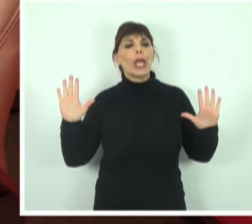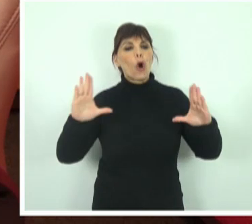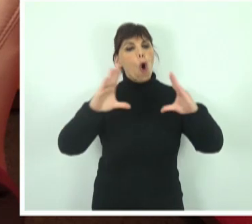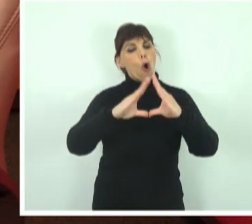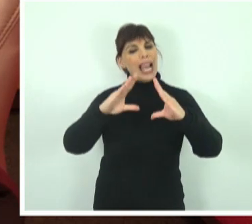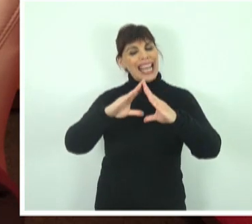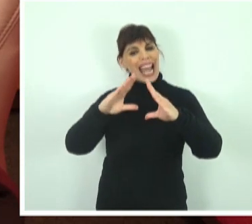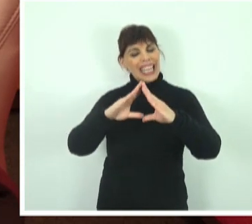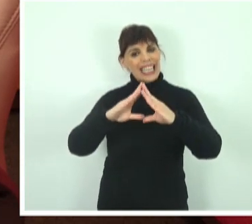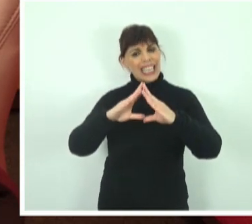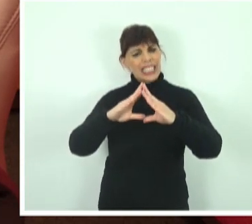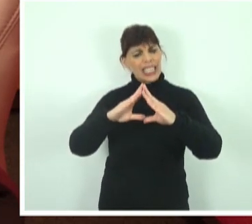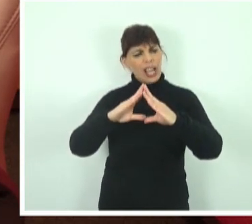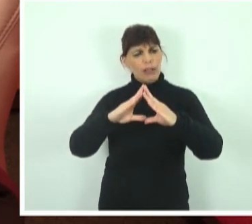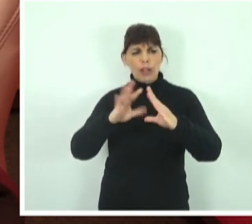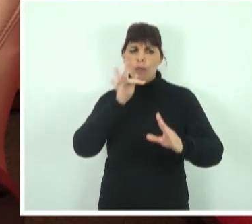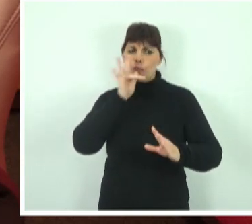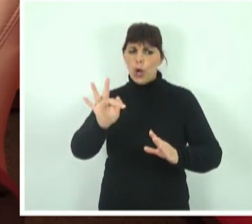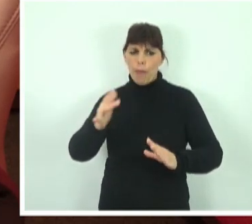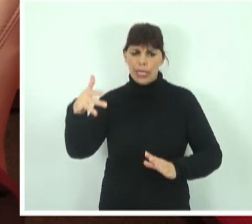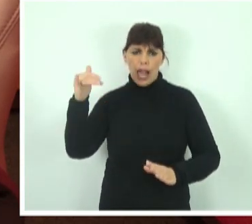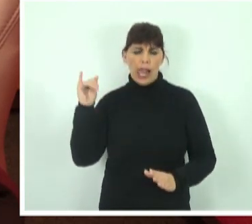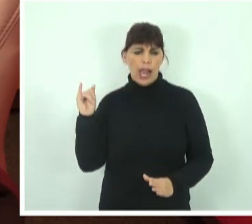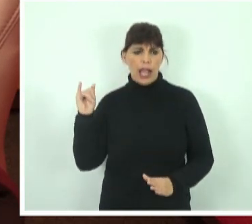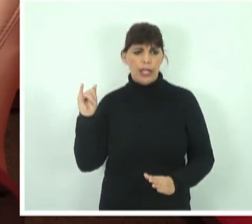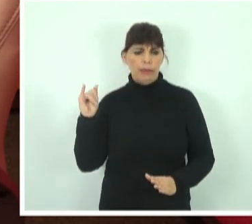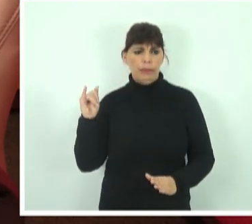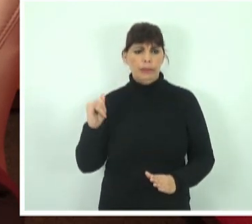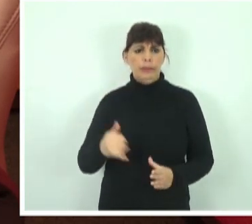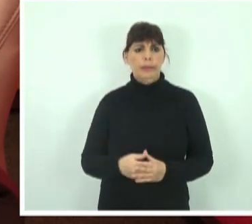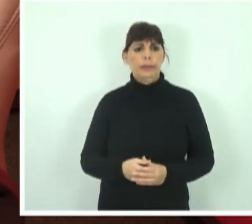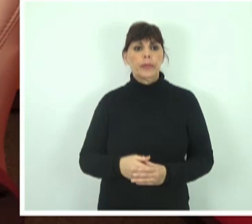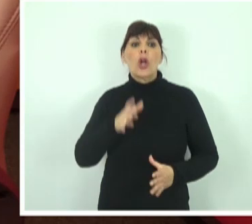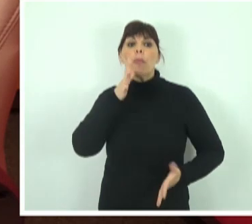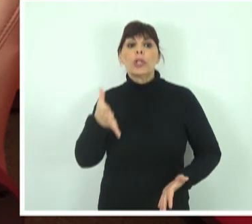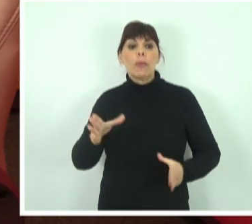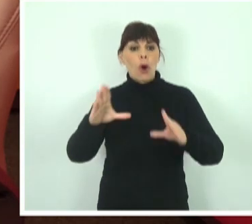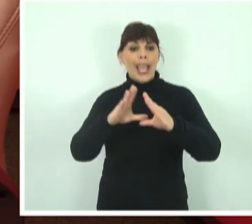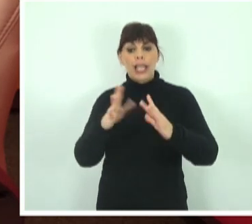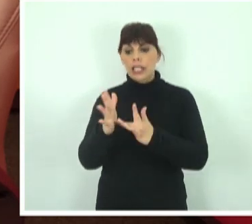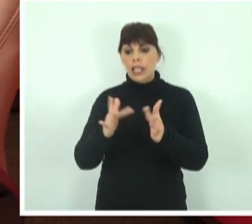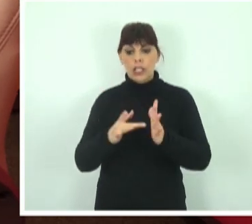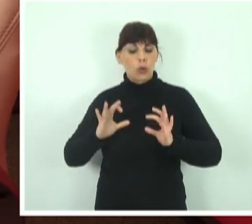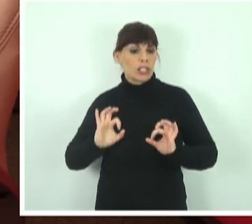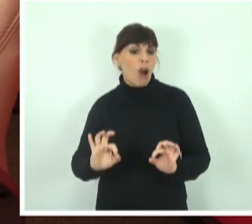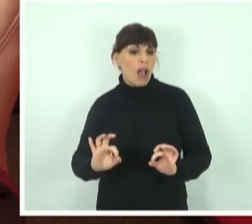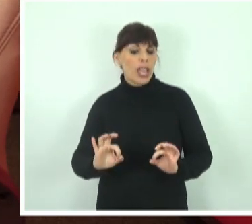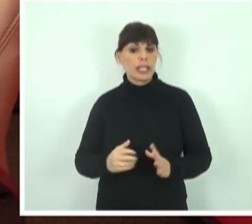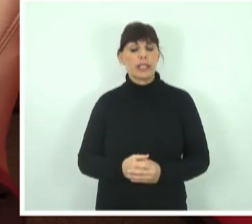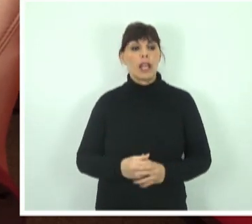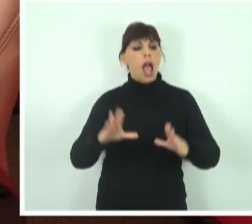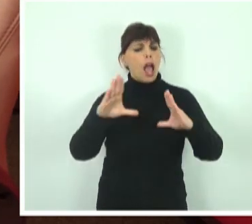La iglesia está sobre todo. ¿Por qué? Porque es la iglesia de Jesucristo. La iglesia tiene